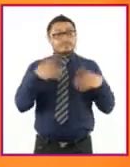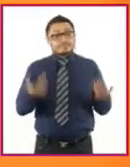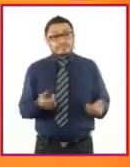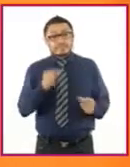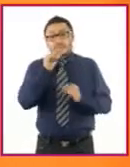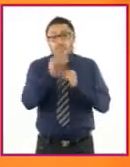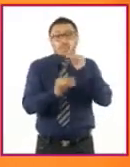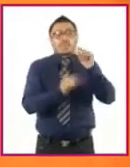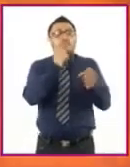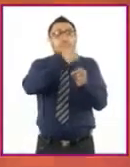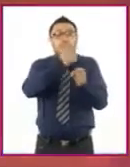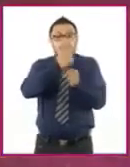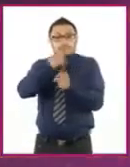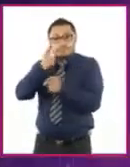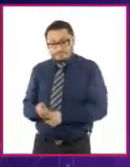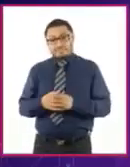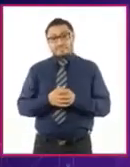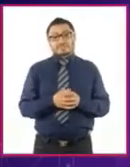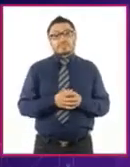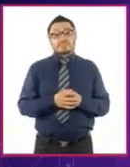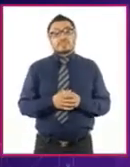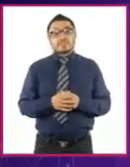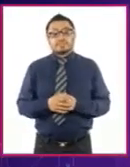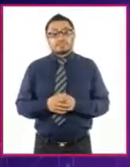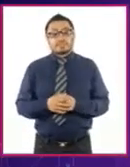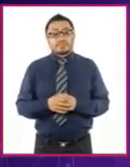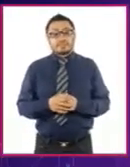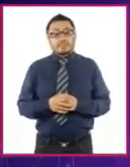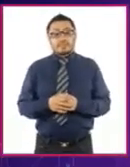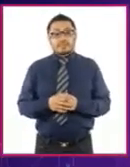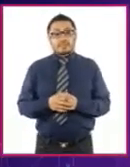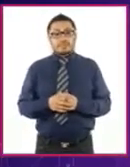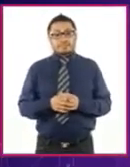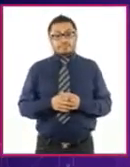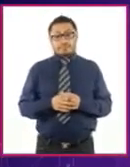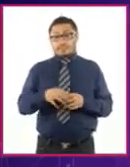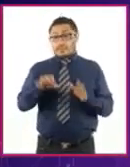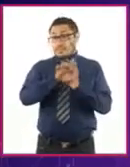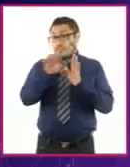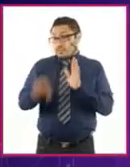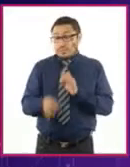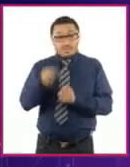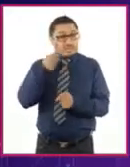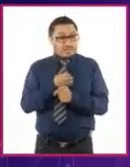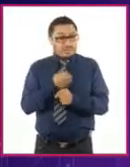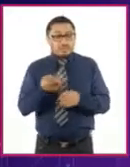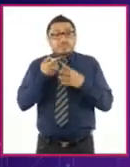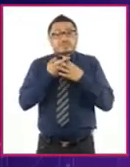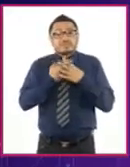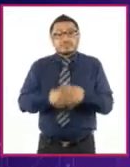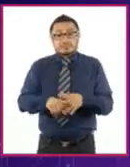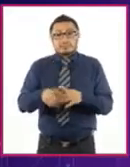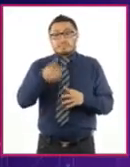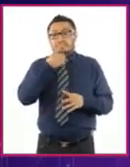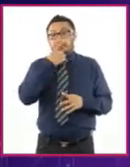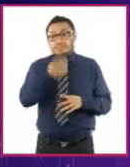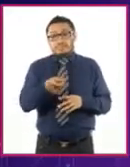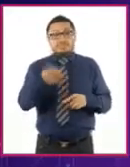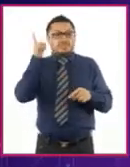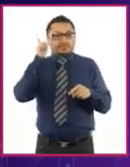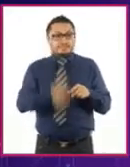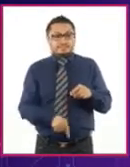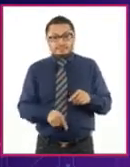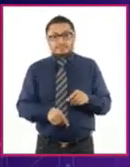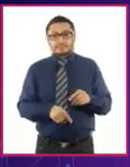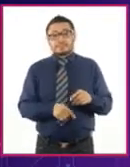despejando la incógnita. En este caso, iniciaremos con la eliminación del